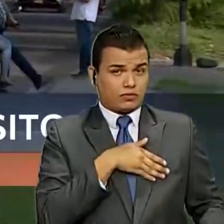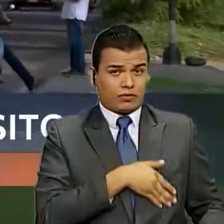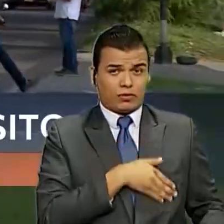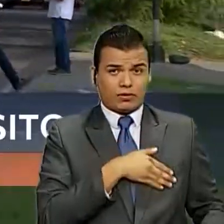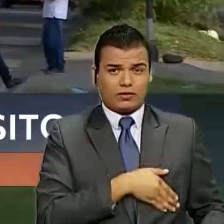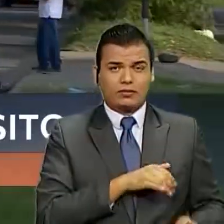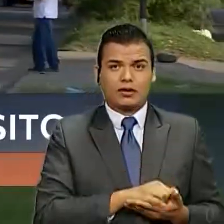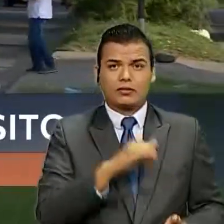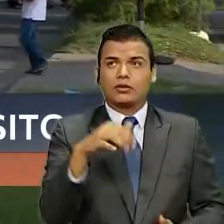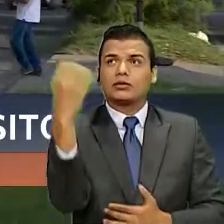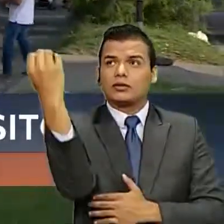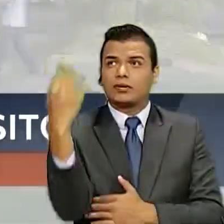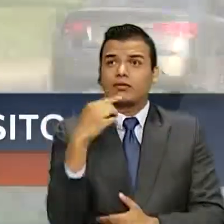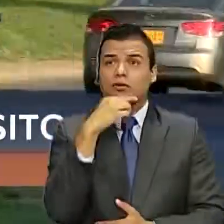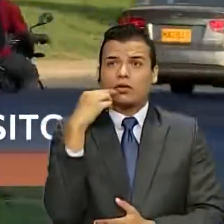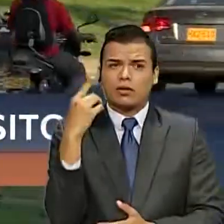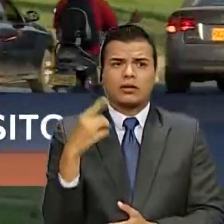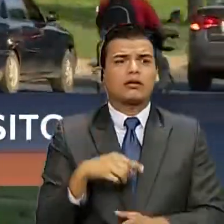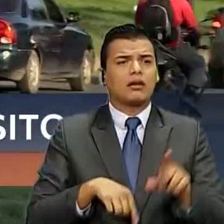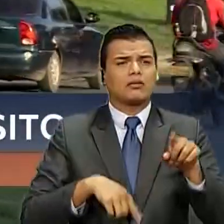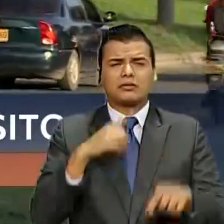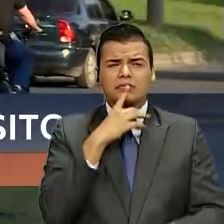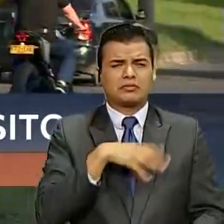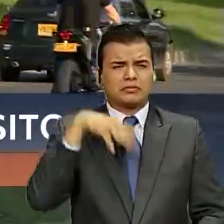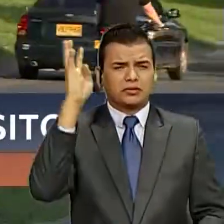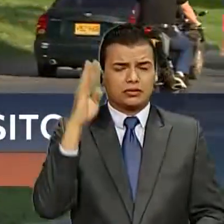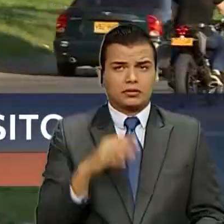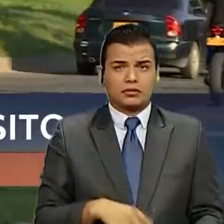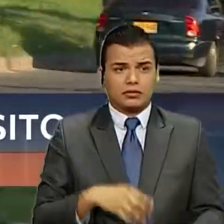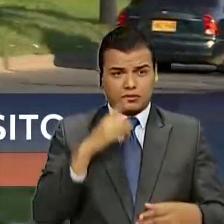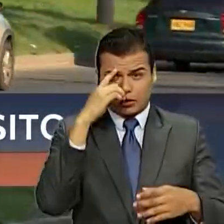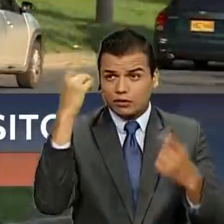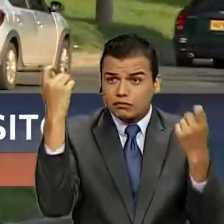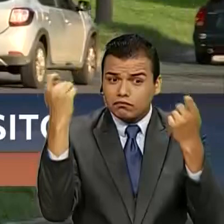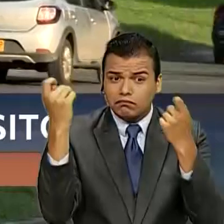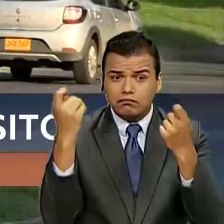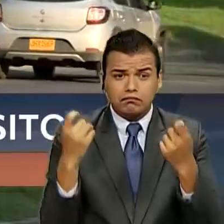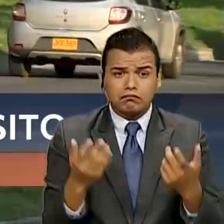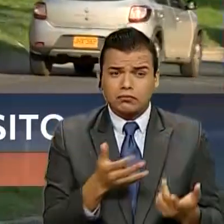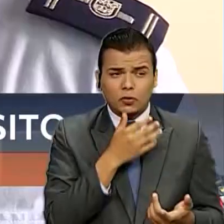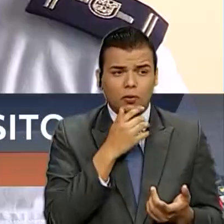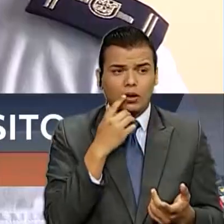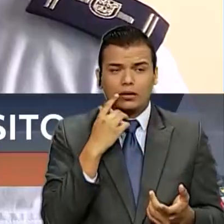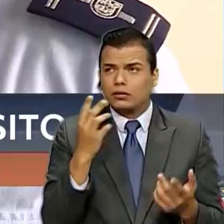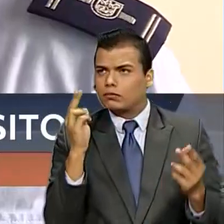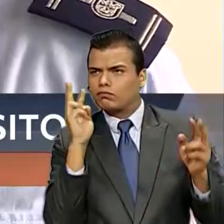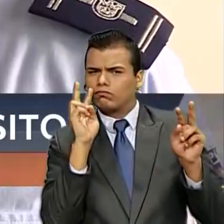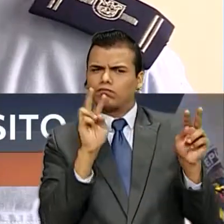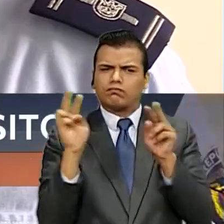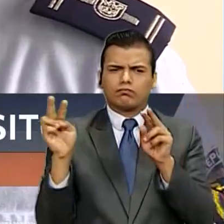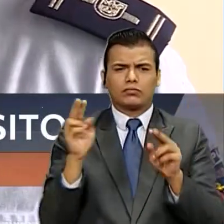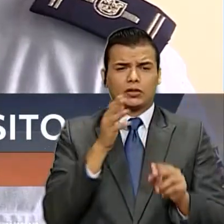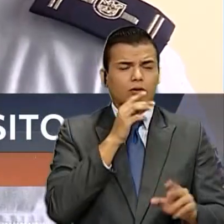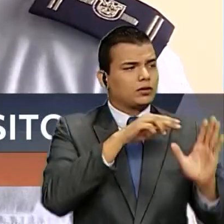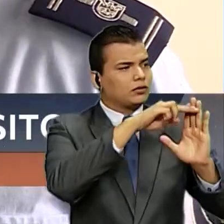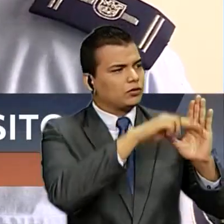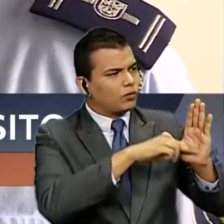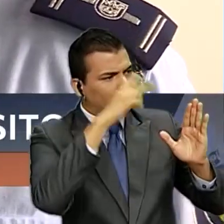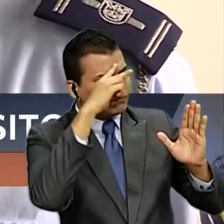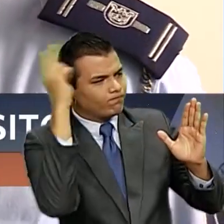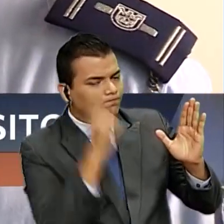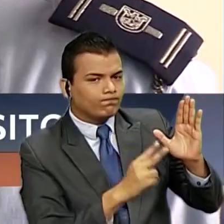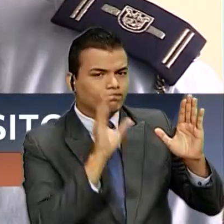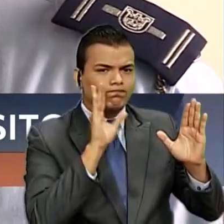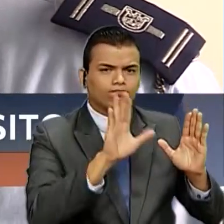varios motociclistas se lo pasan, sin ni siquiera tener alguna precaución. De estar atento a todas las normas de tránsito y